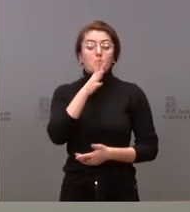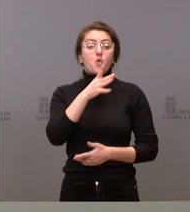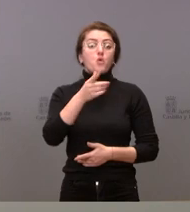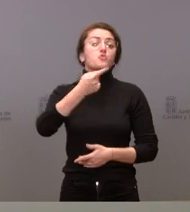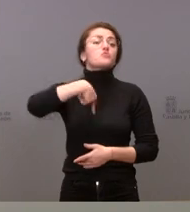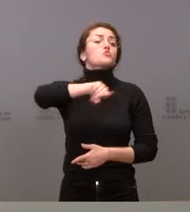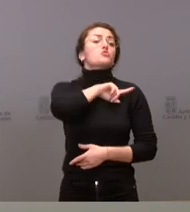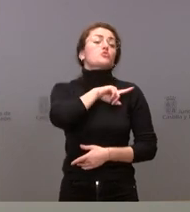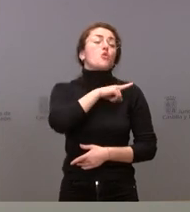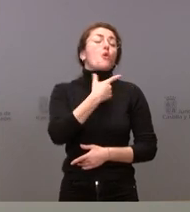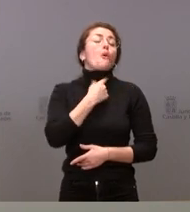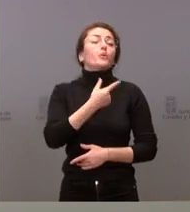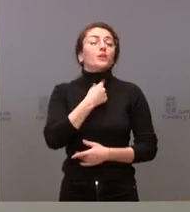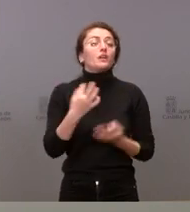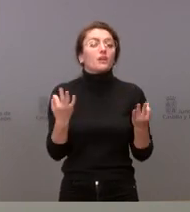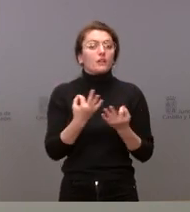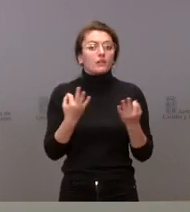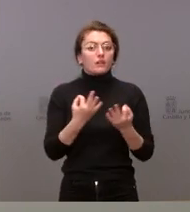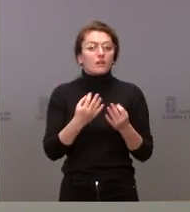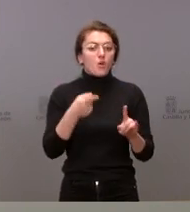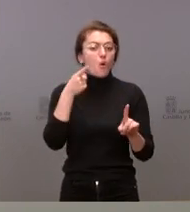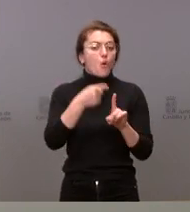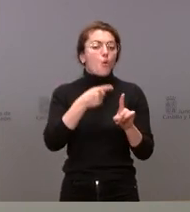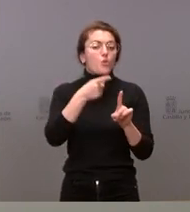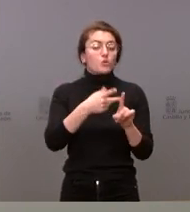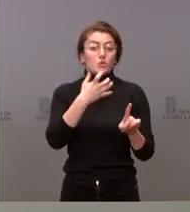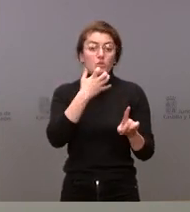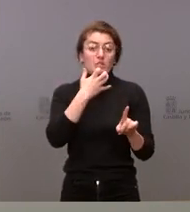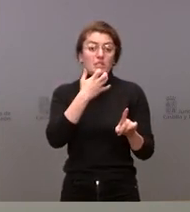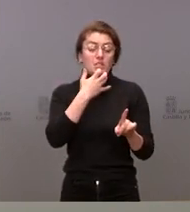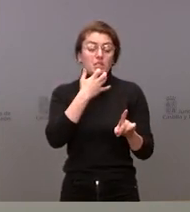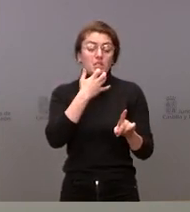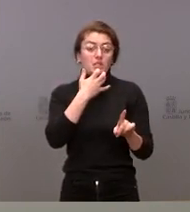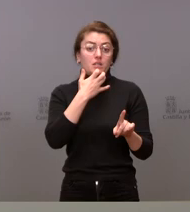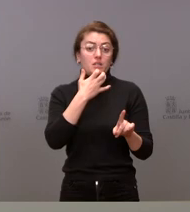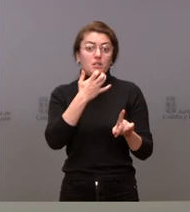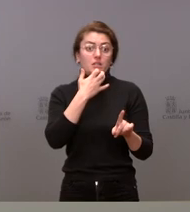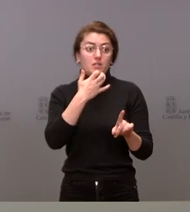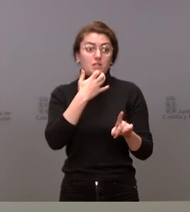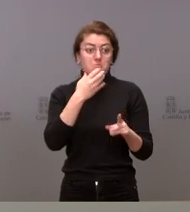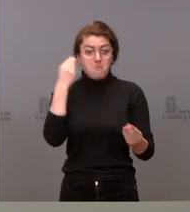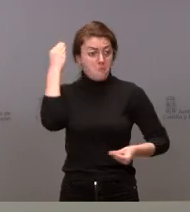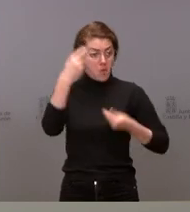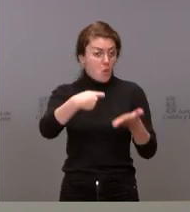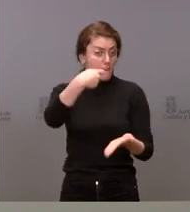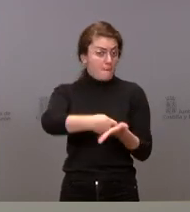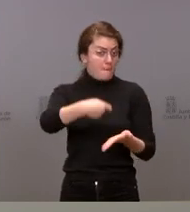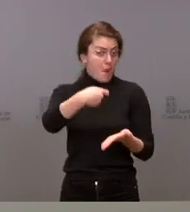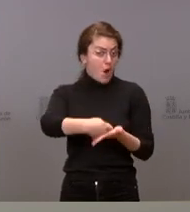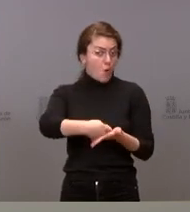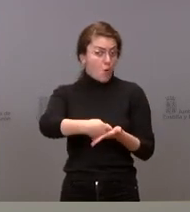gustaría que lo utilizaran siempre que creo que creo que la cuantía es